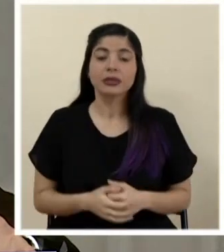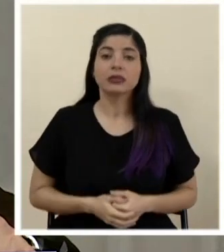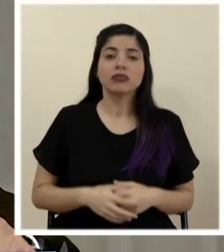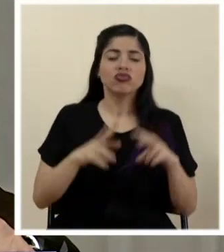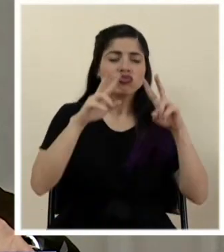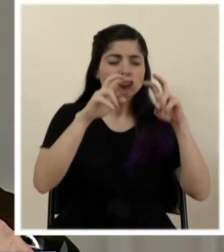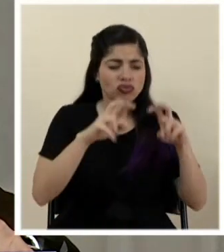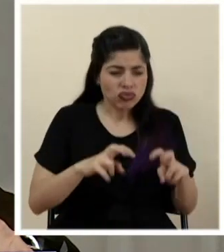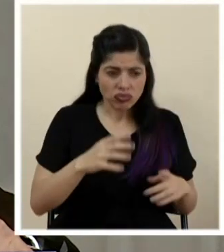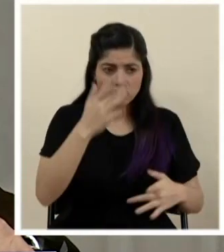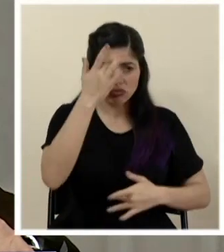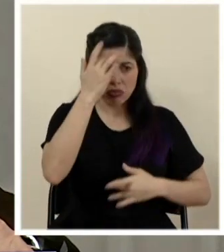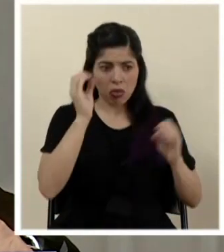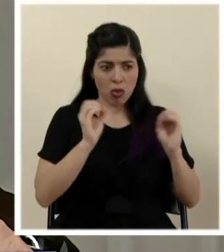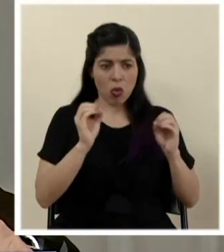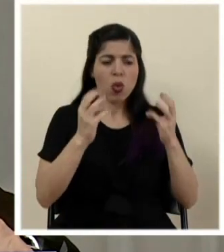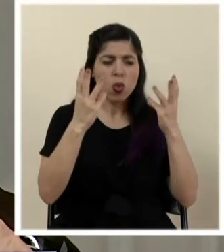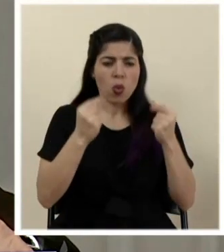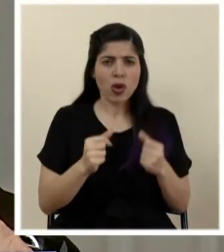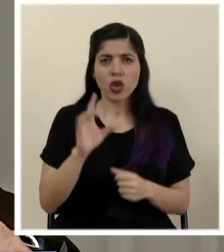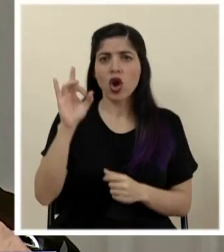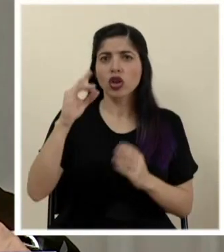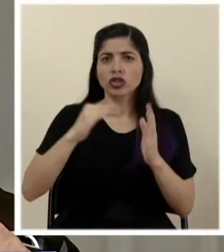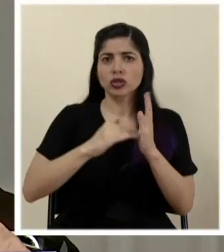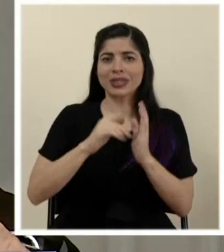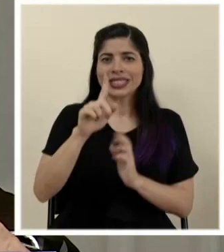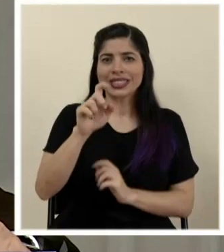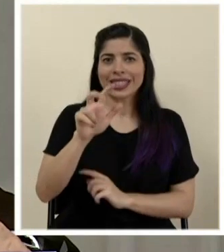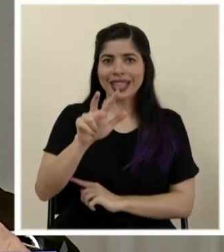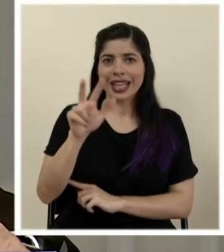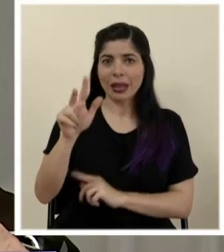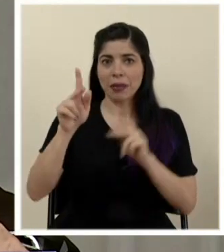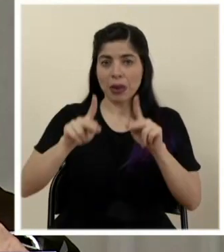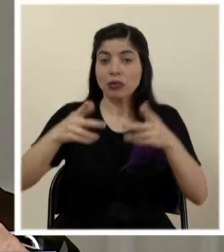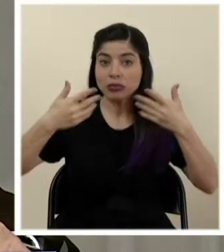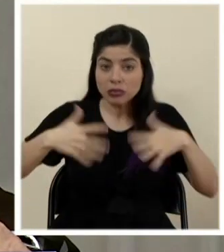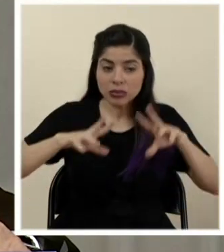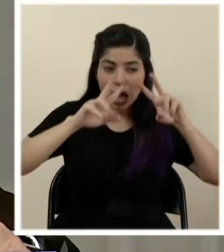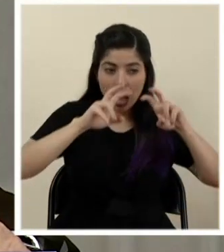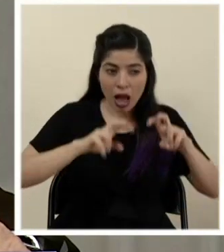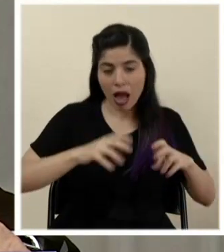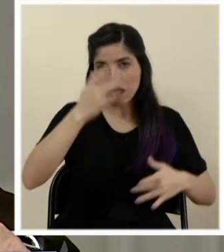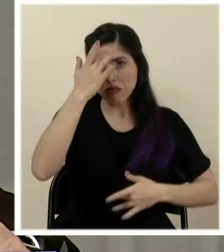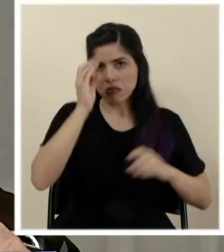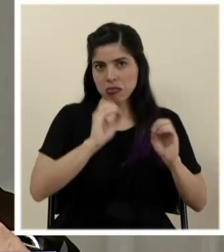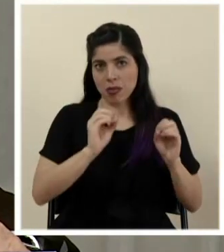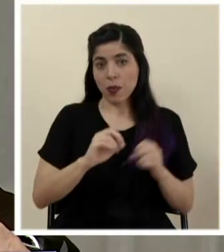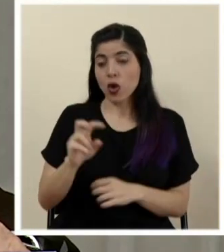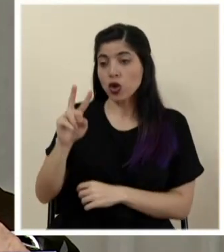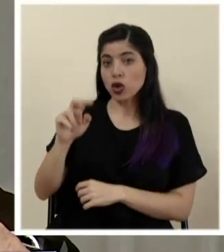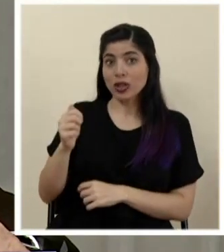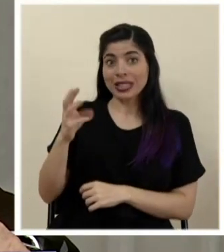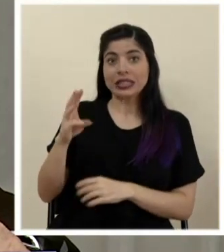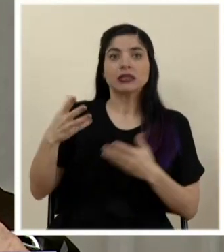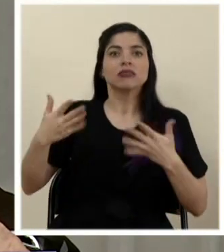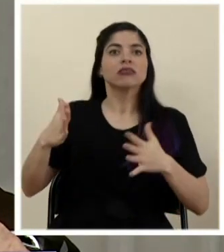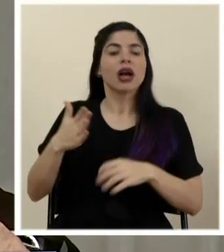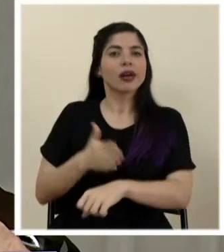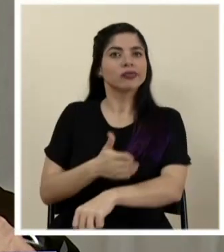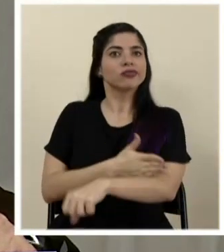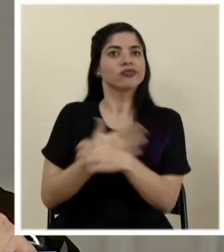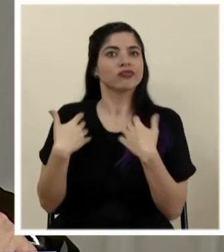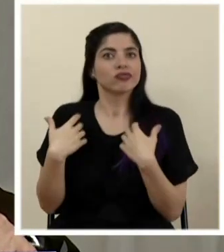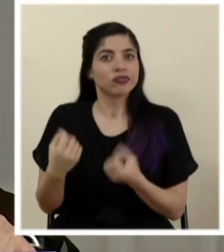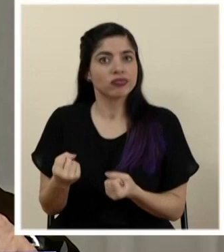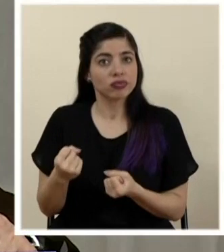han descartado al día de hoy un total de 8.133 personas, 216 se registran como recuperadas. El